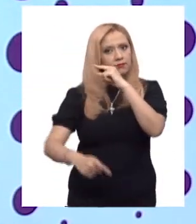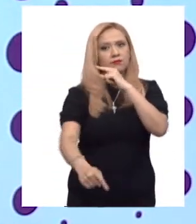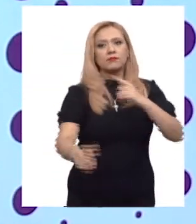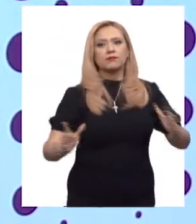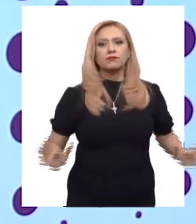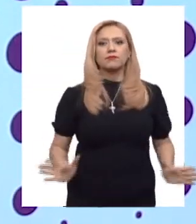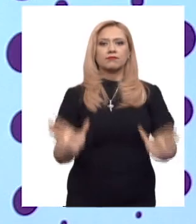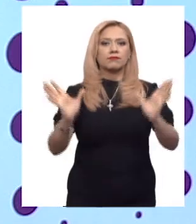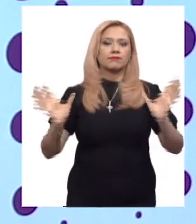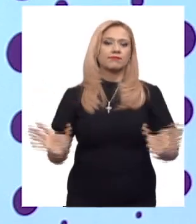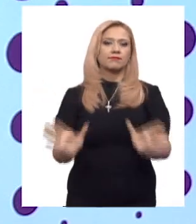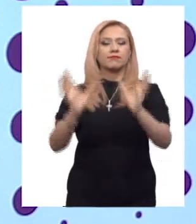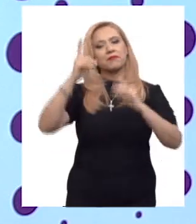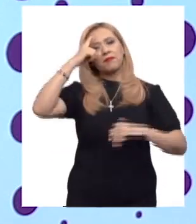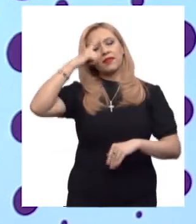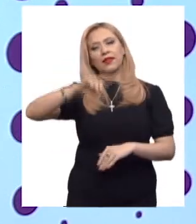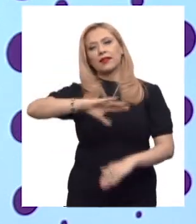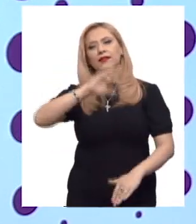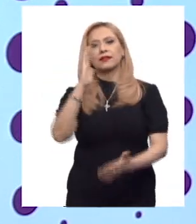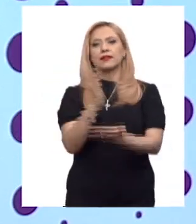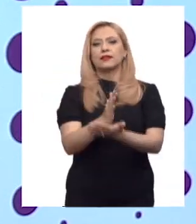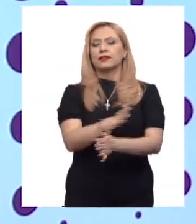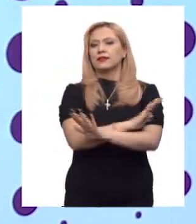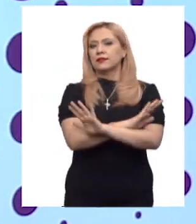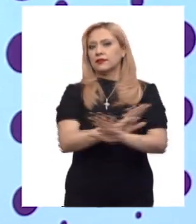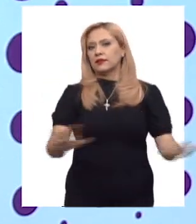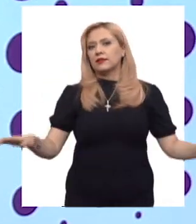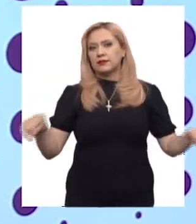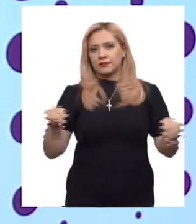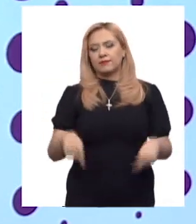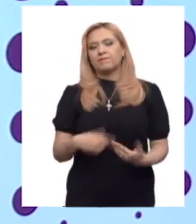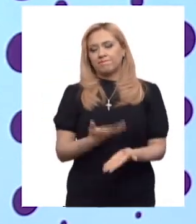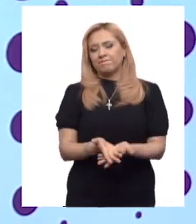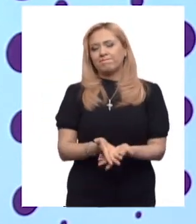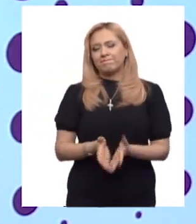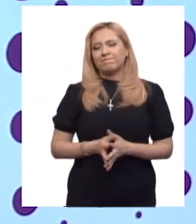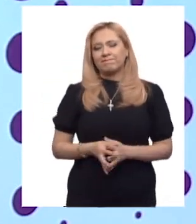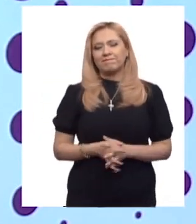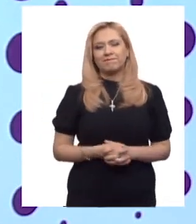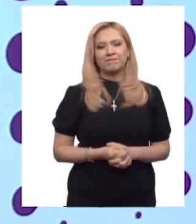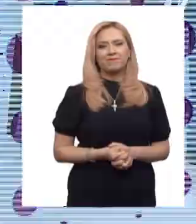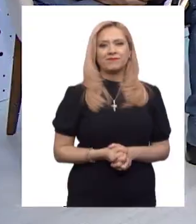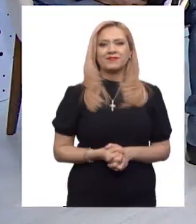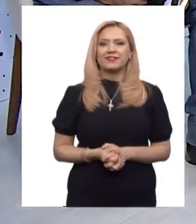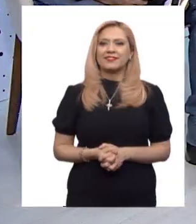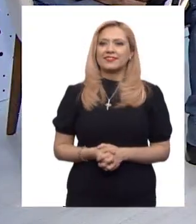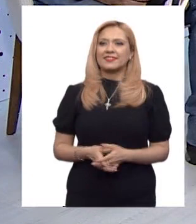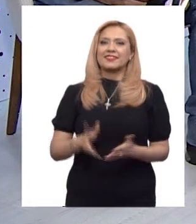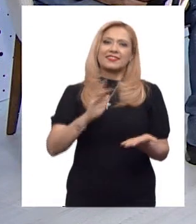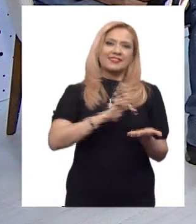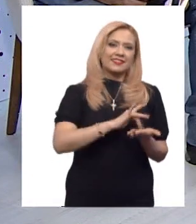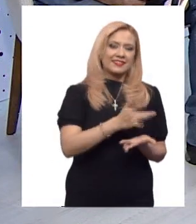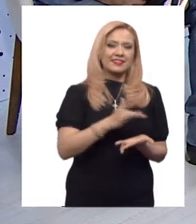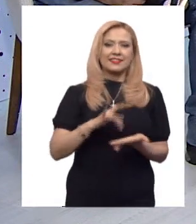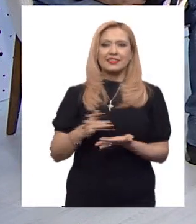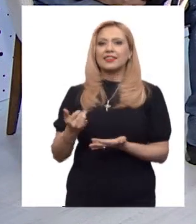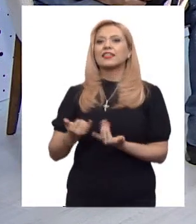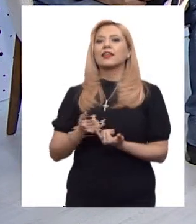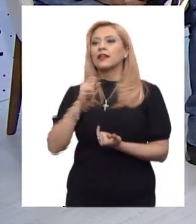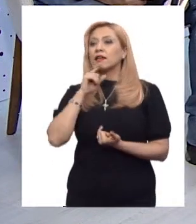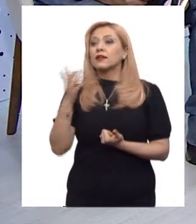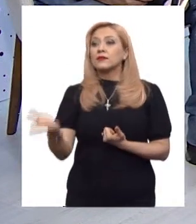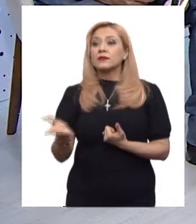impulso a este tema para acabar en algo como lo que se está planteando aquí, tan importante, ¿no? Muy bien. Saraí. Sí, y dentro de